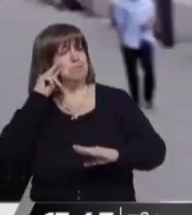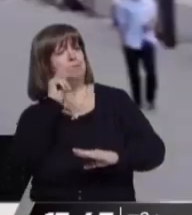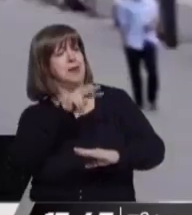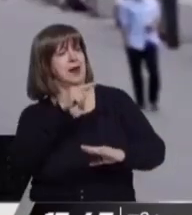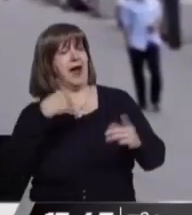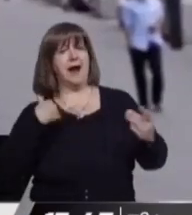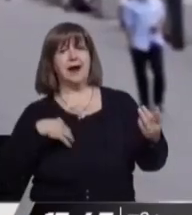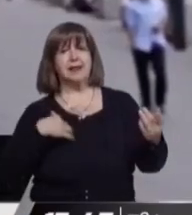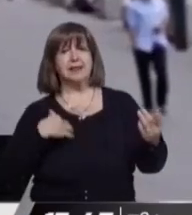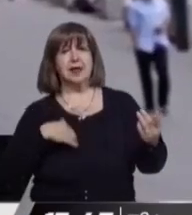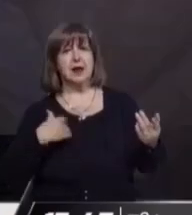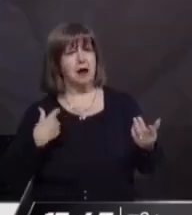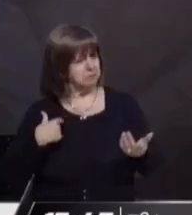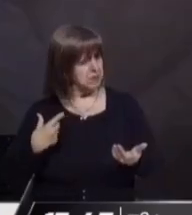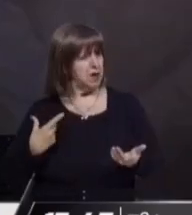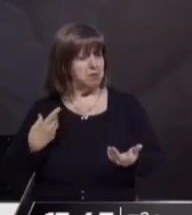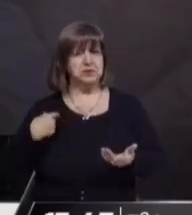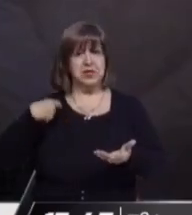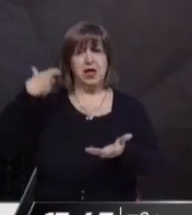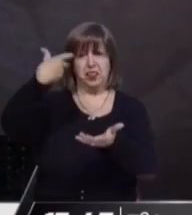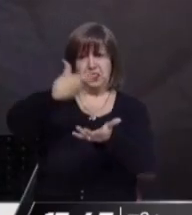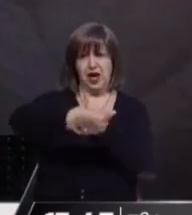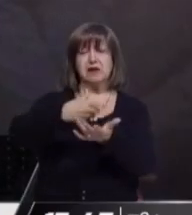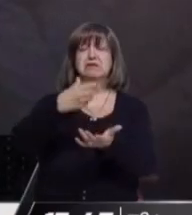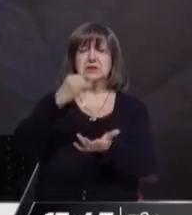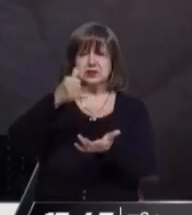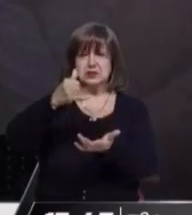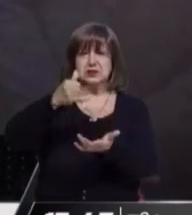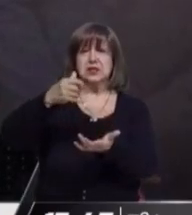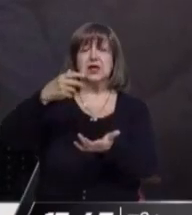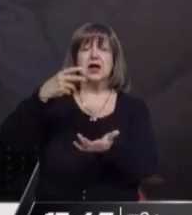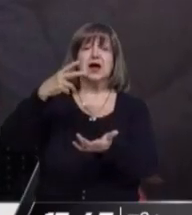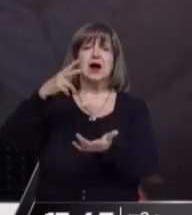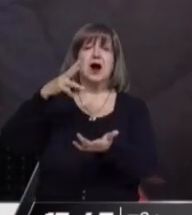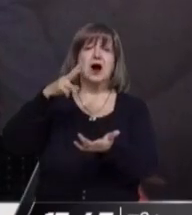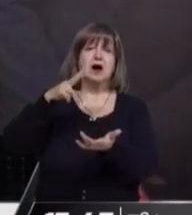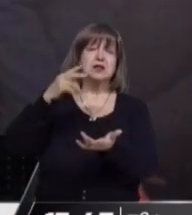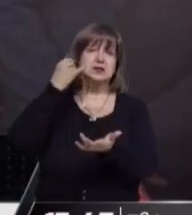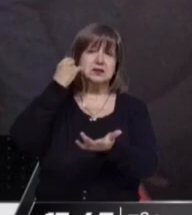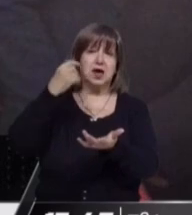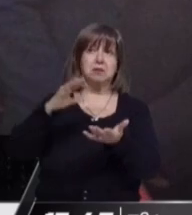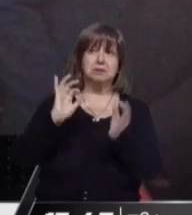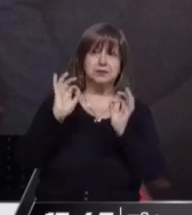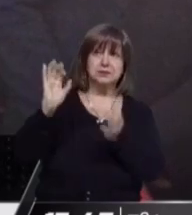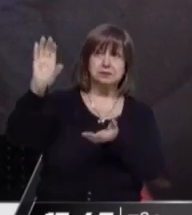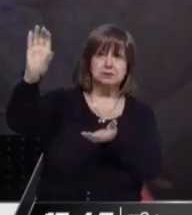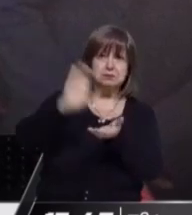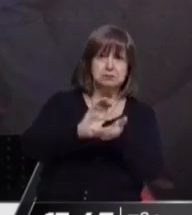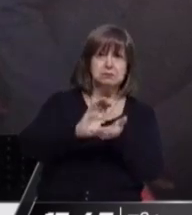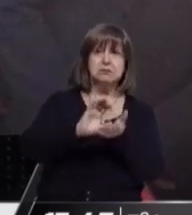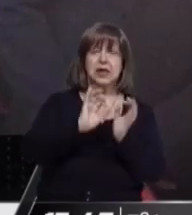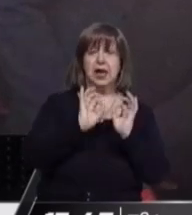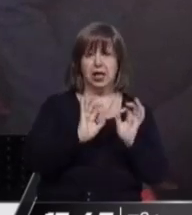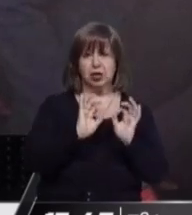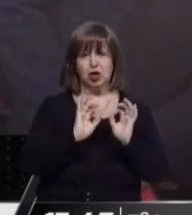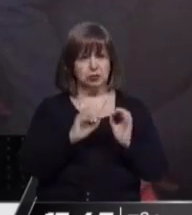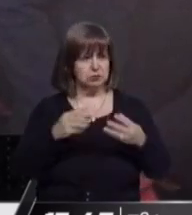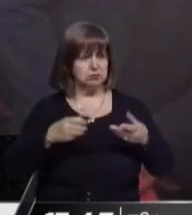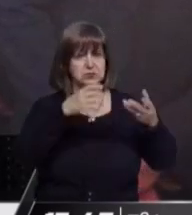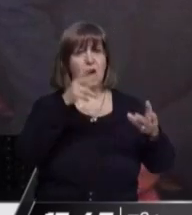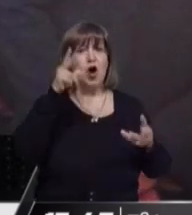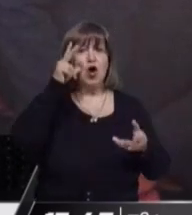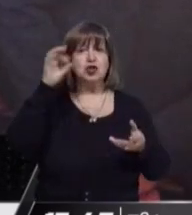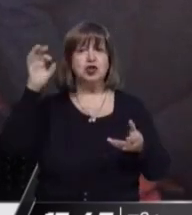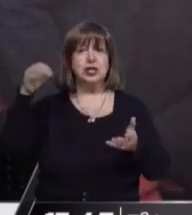que Argentina tendrá acceso a desembolsos acordes con el programa, lo que implica que no habrá desembolsos adicionales por fuera de esos